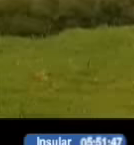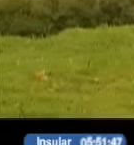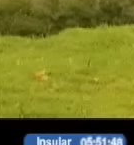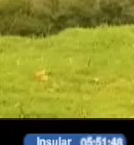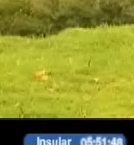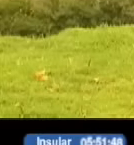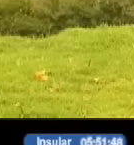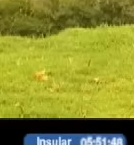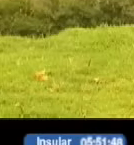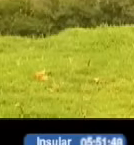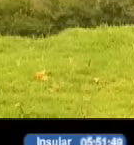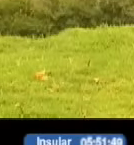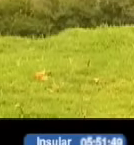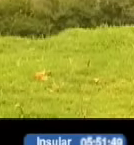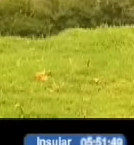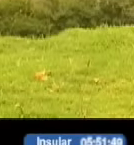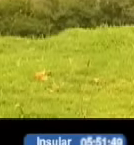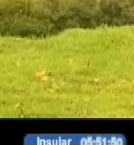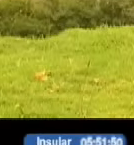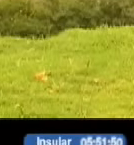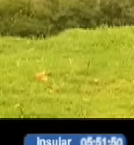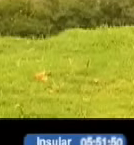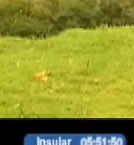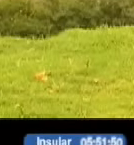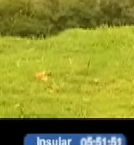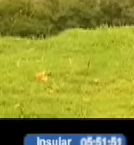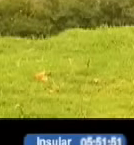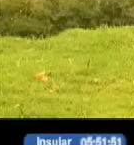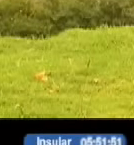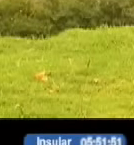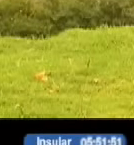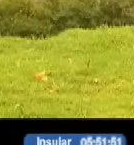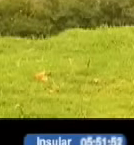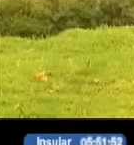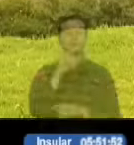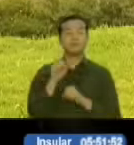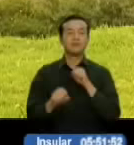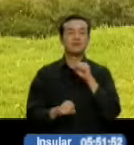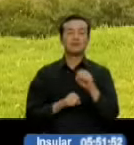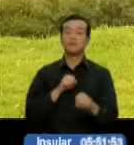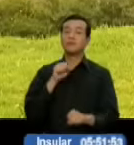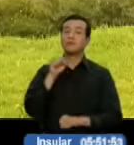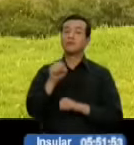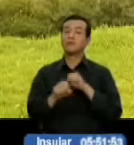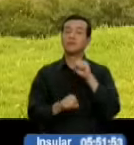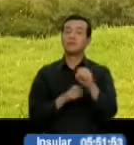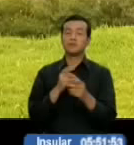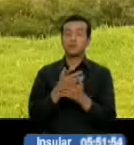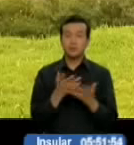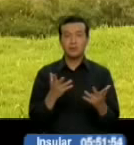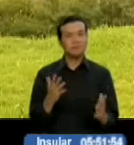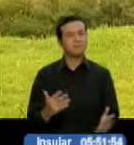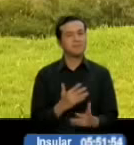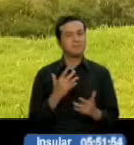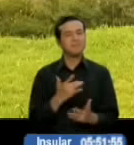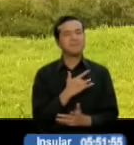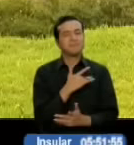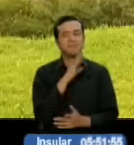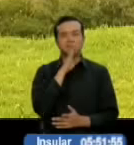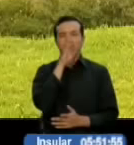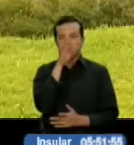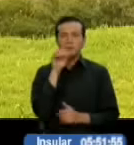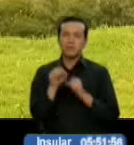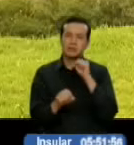La motivación más grande es que pues, desde niño me gustó la bicicleta y esa creo que es la motivación, ¿no? El estar siempre